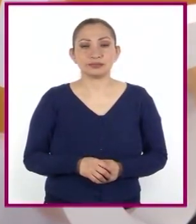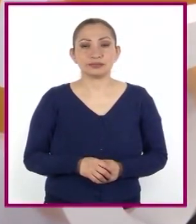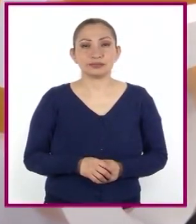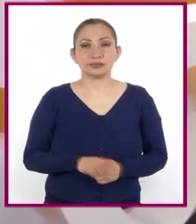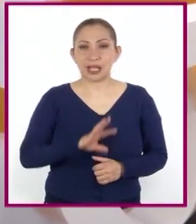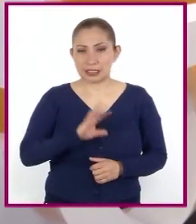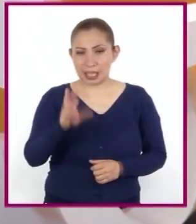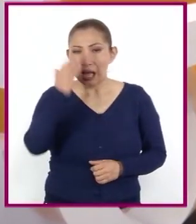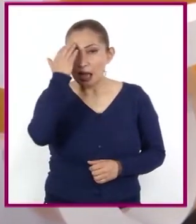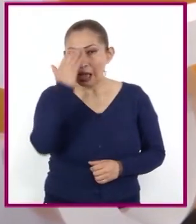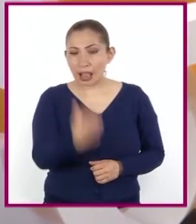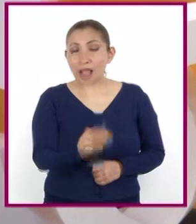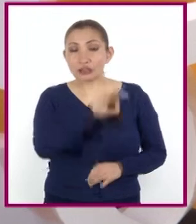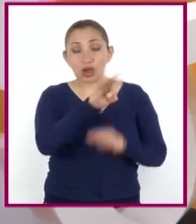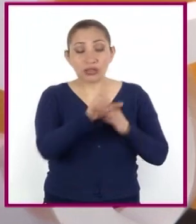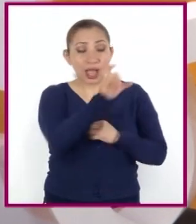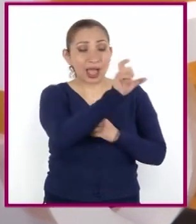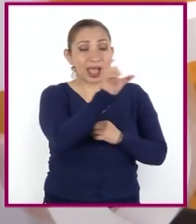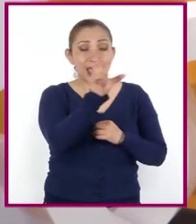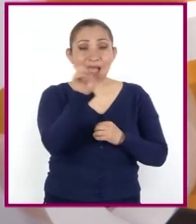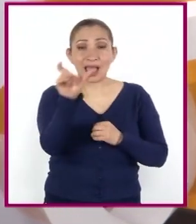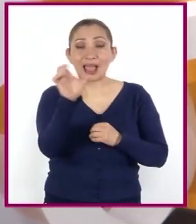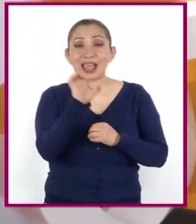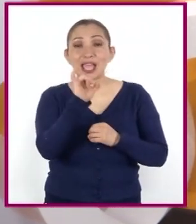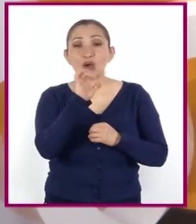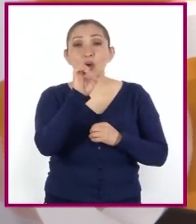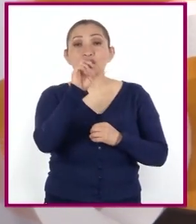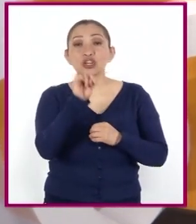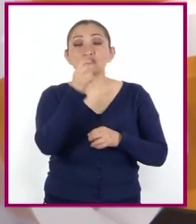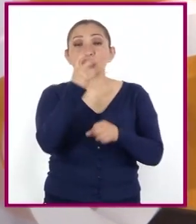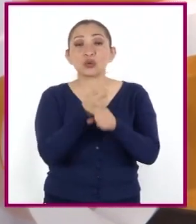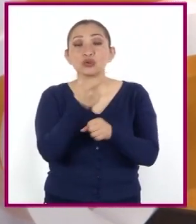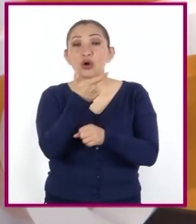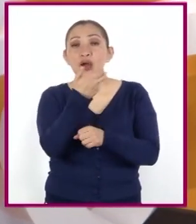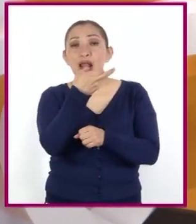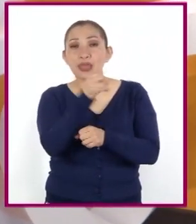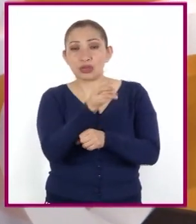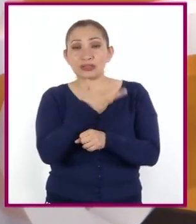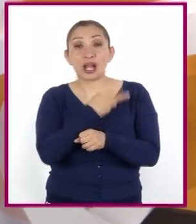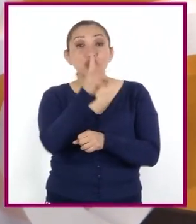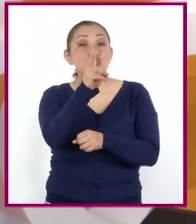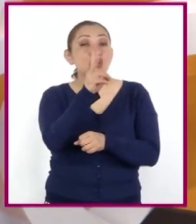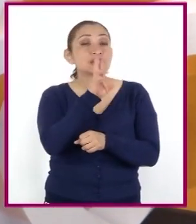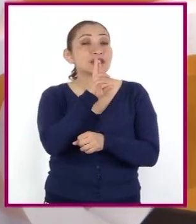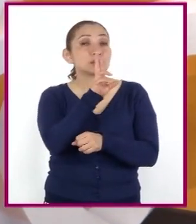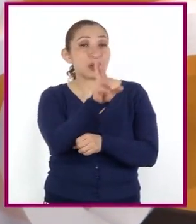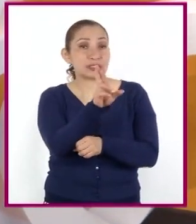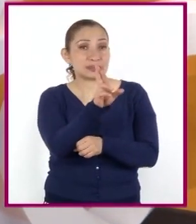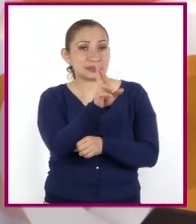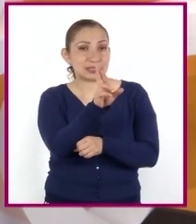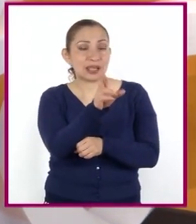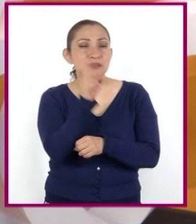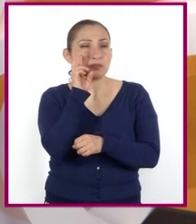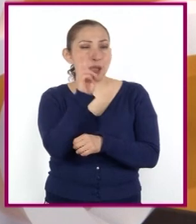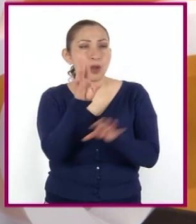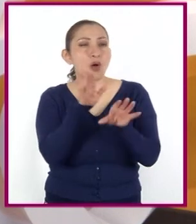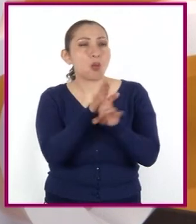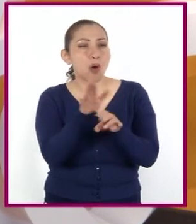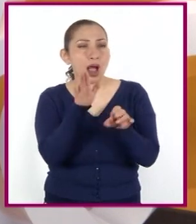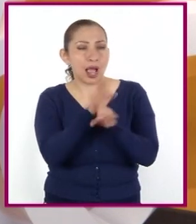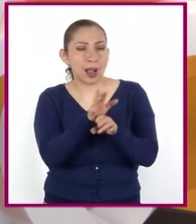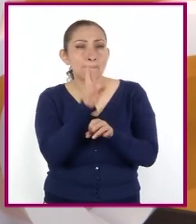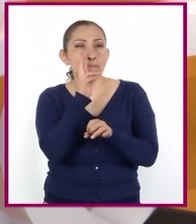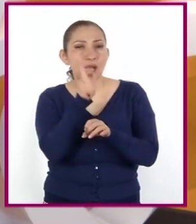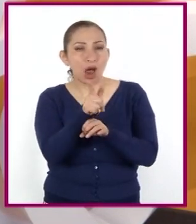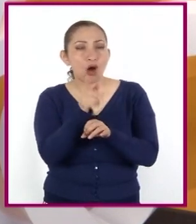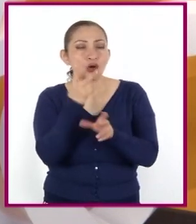Como ustedes saben, toda ecuación de segundo grado tiene dos soluciones para la incógnita. En este caso, veamos cuál es la que